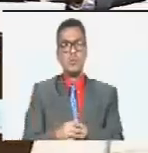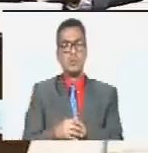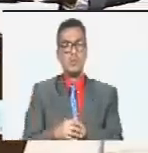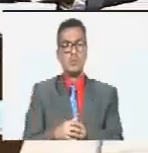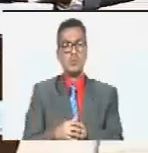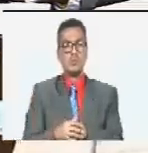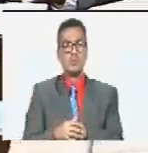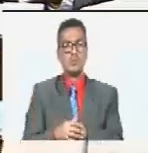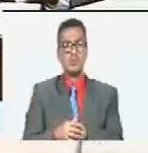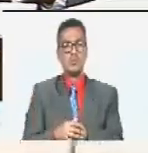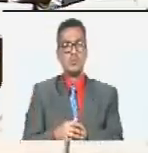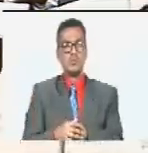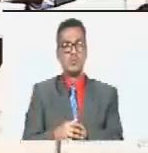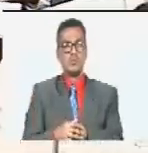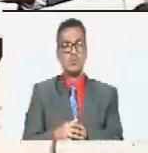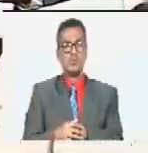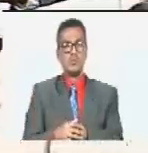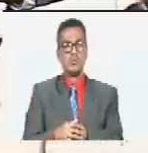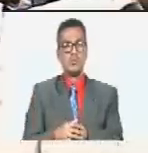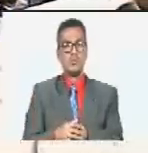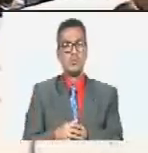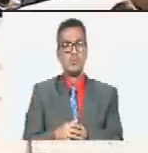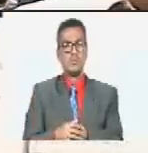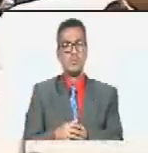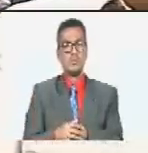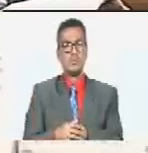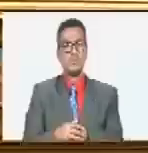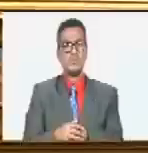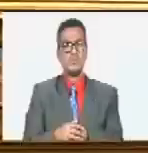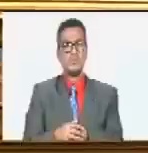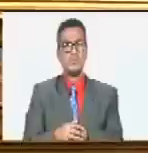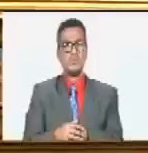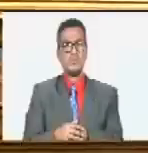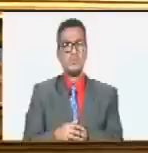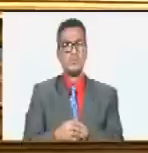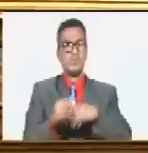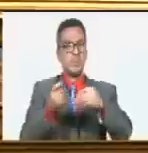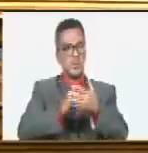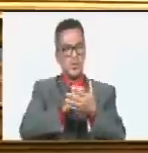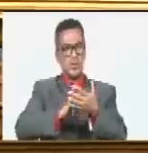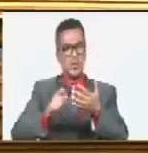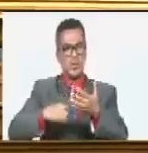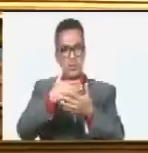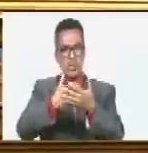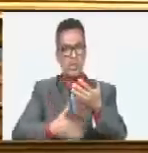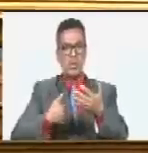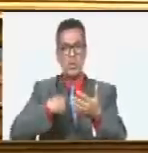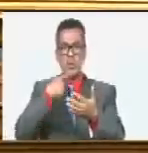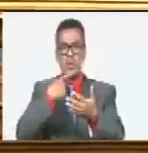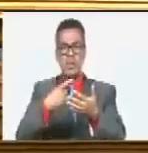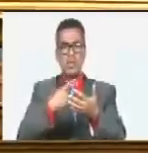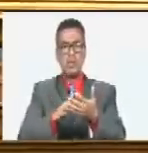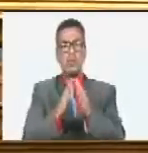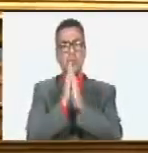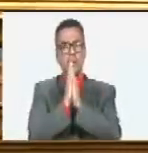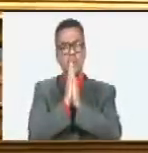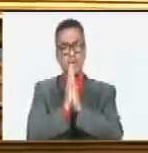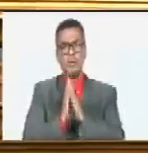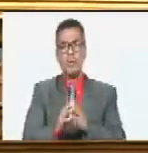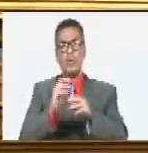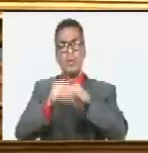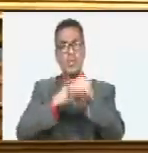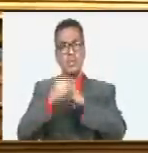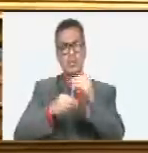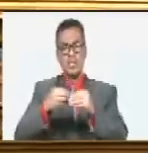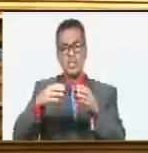Los mismos que van y mandan una carta subrepticia diciendo, por favor hágame las primarias, por una razón muy